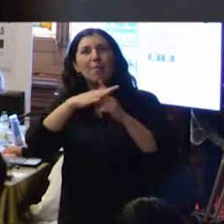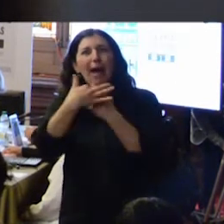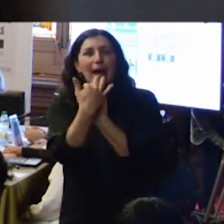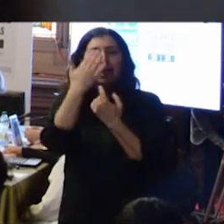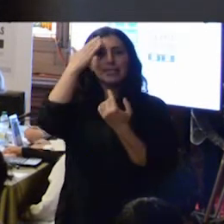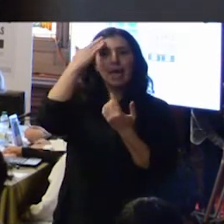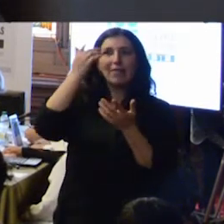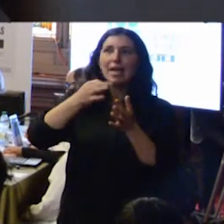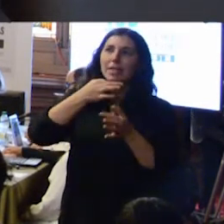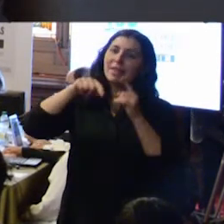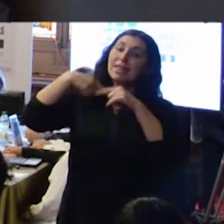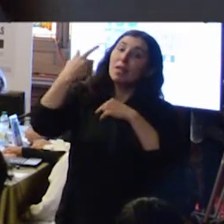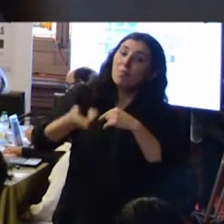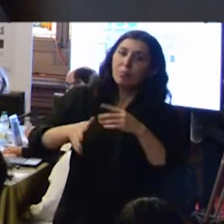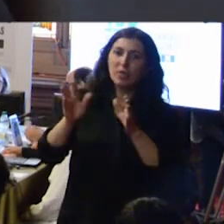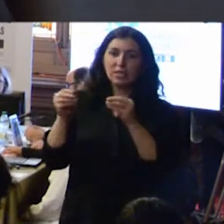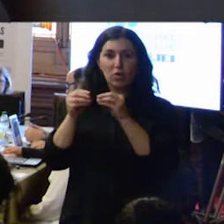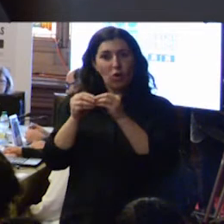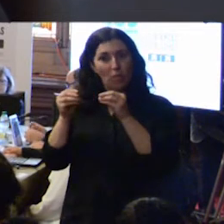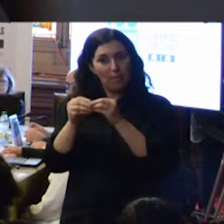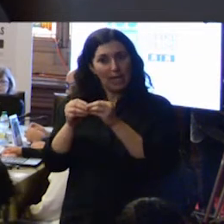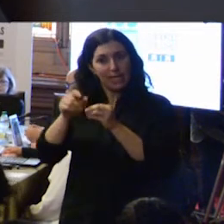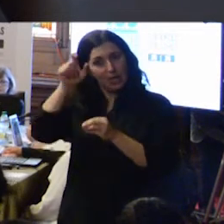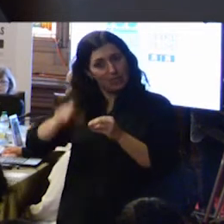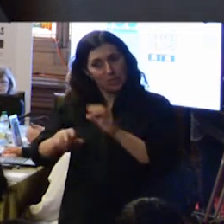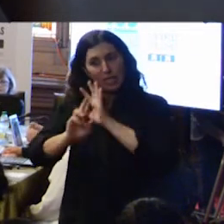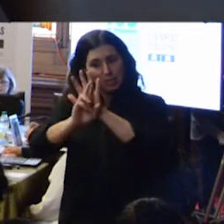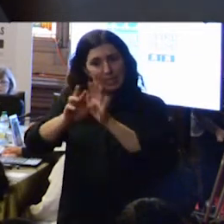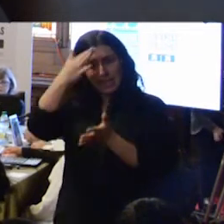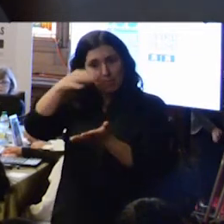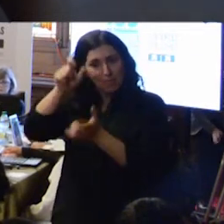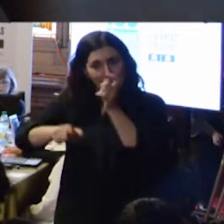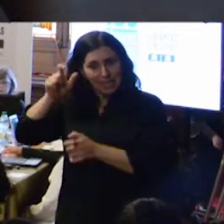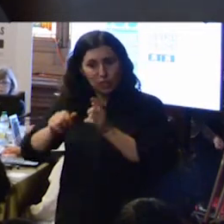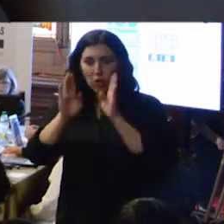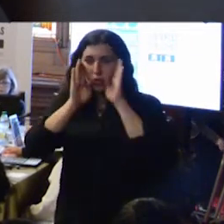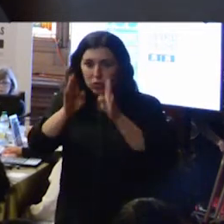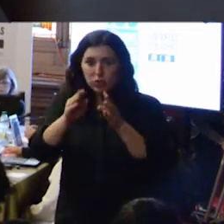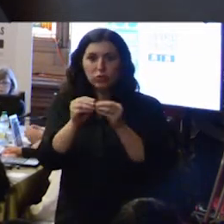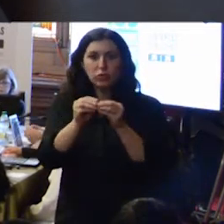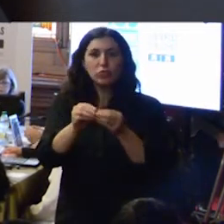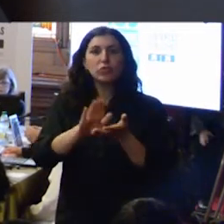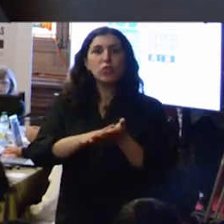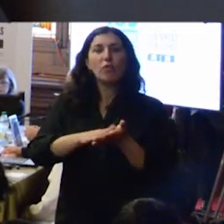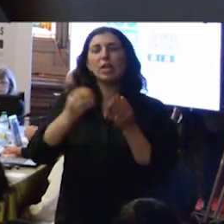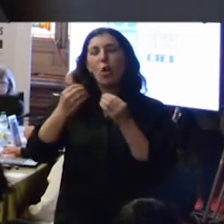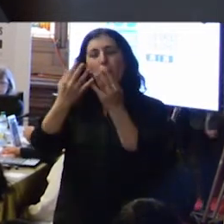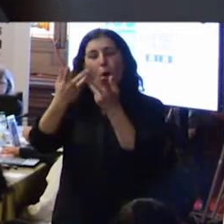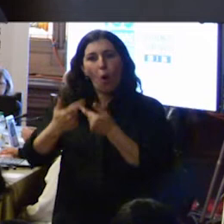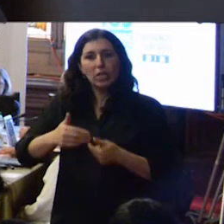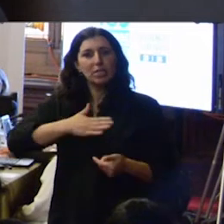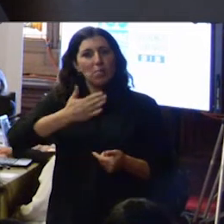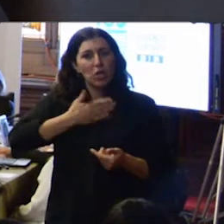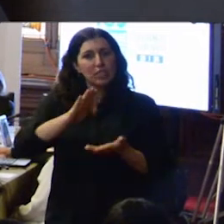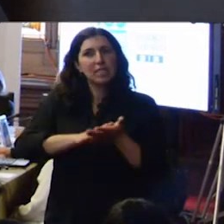presentación que hará posteriormente la compañera de sociedad civil, que se va a centrar exclusivamente en el tema de lo que ellos denominan criminalización de la protesta y el acoso